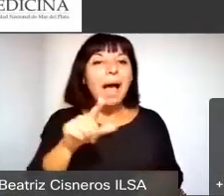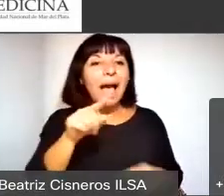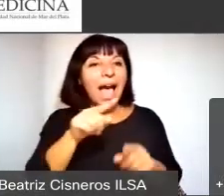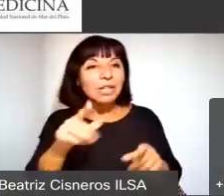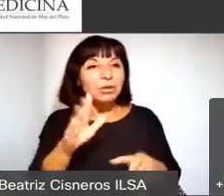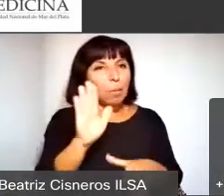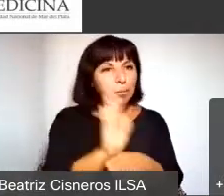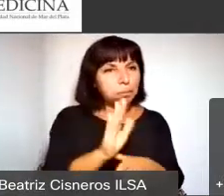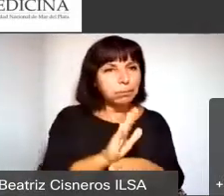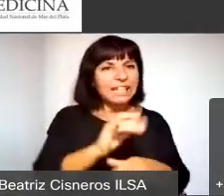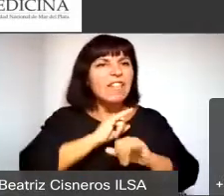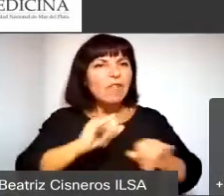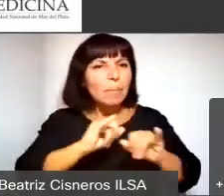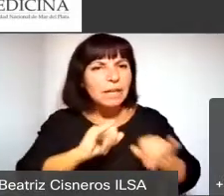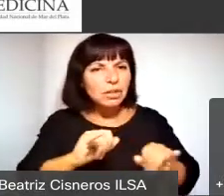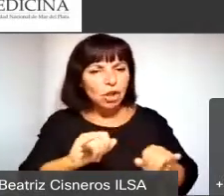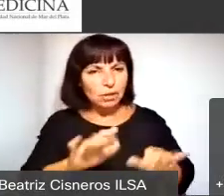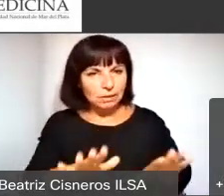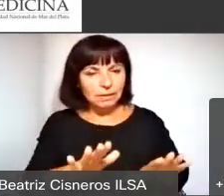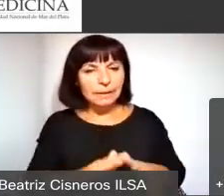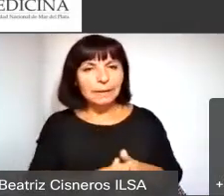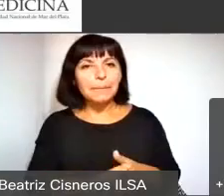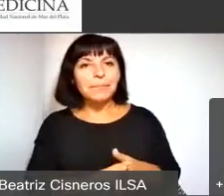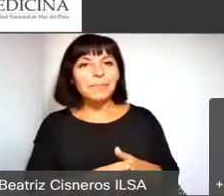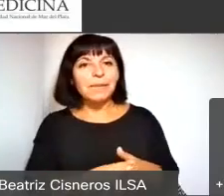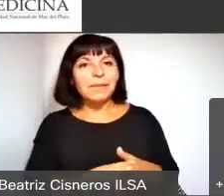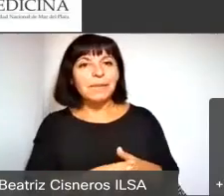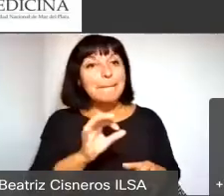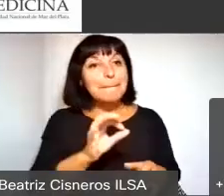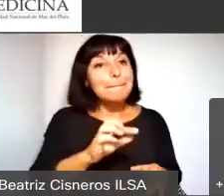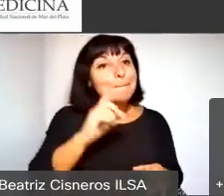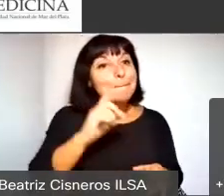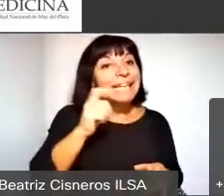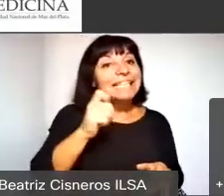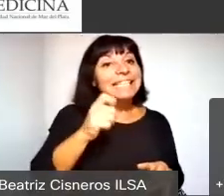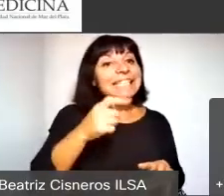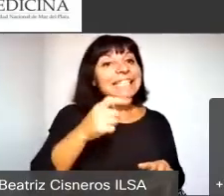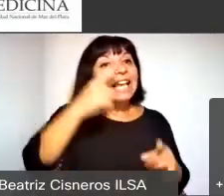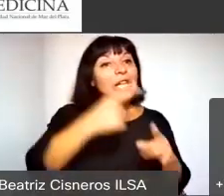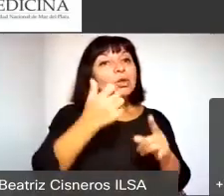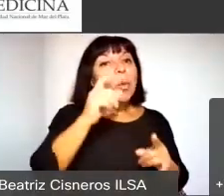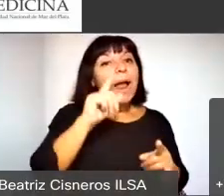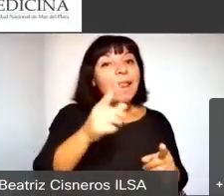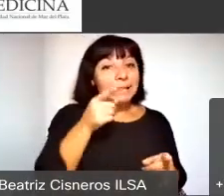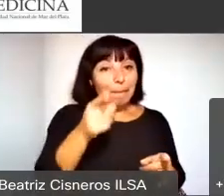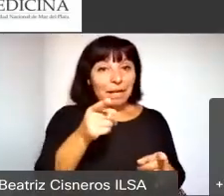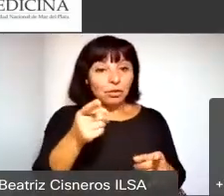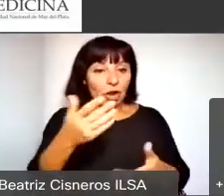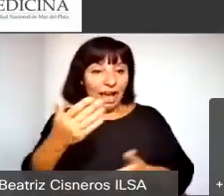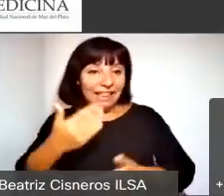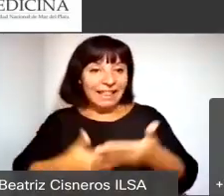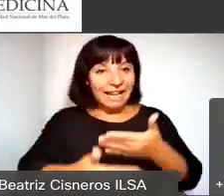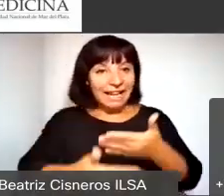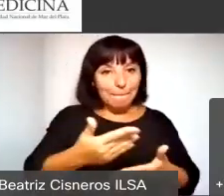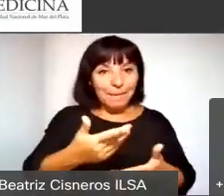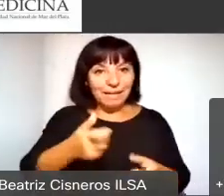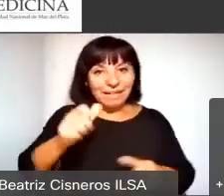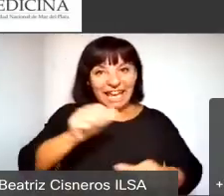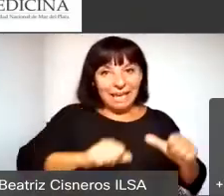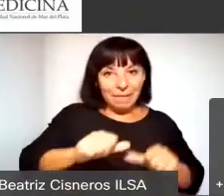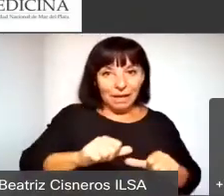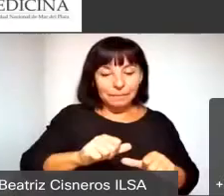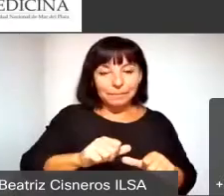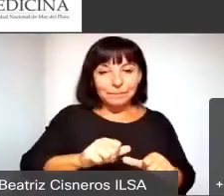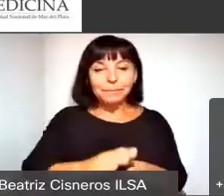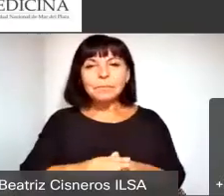de la célula. Y los pilisexuales sirven para eso. Lo que vemos acá en la imagen de la derecha superior es